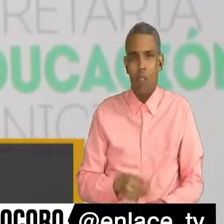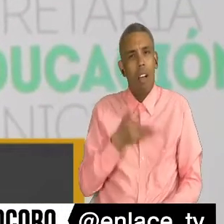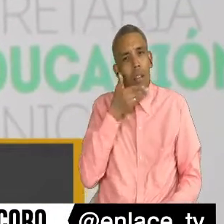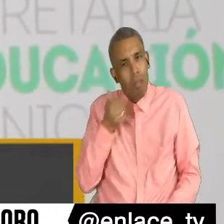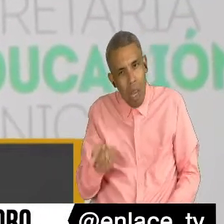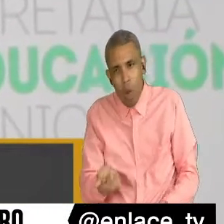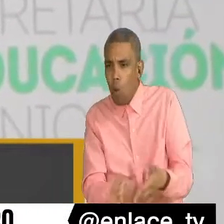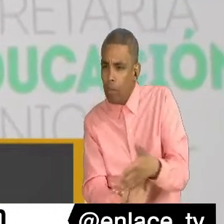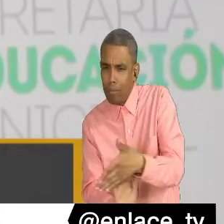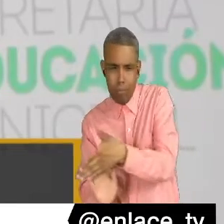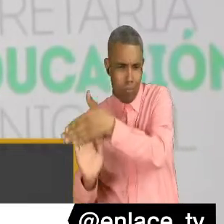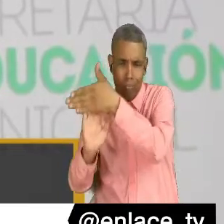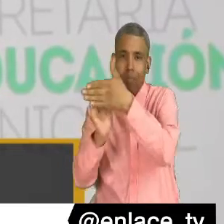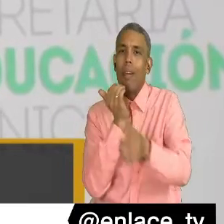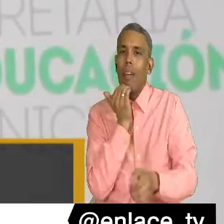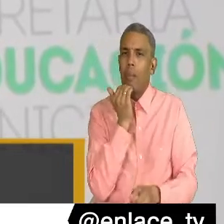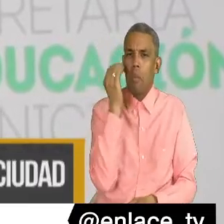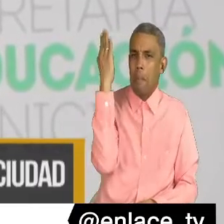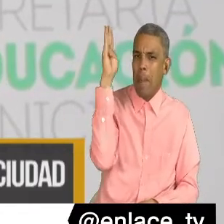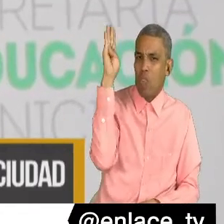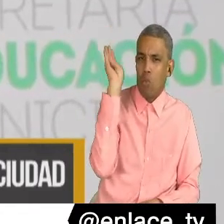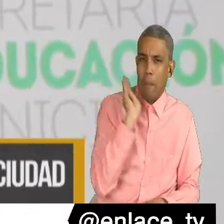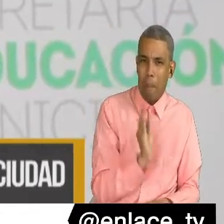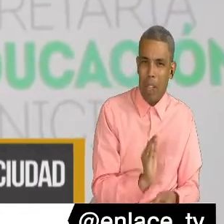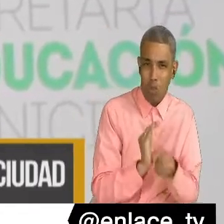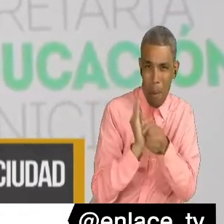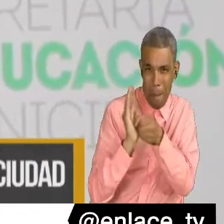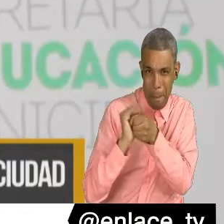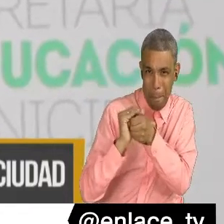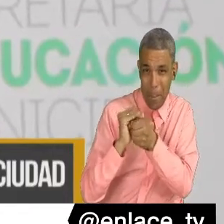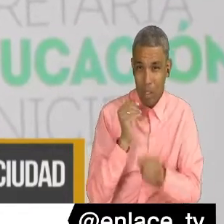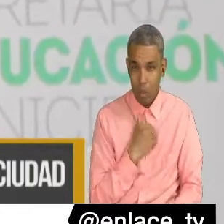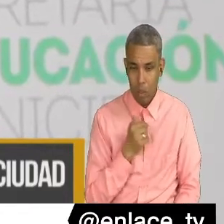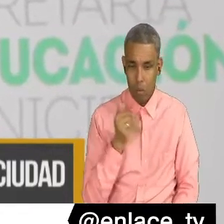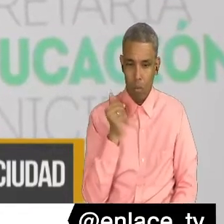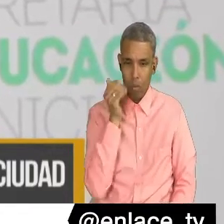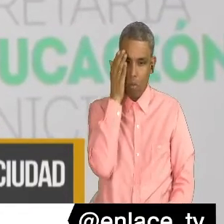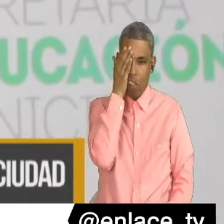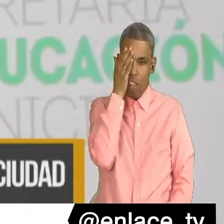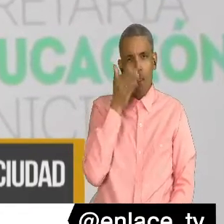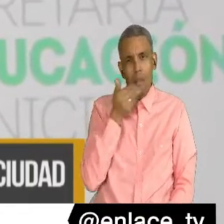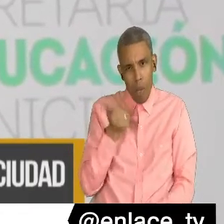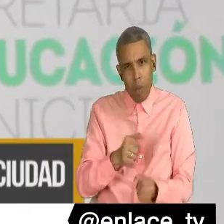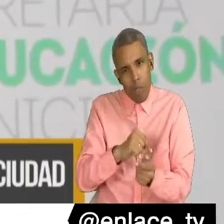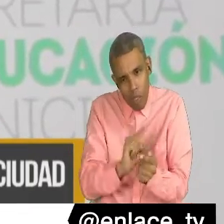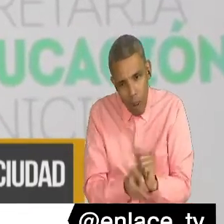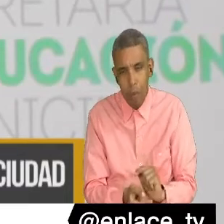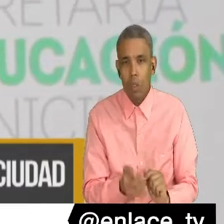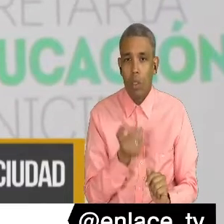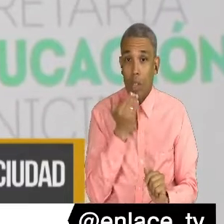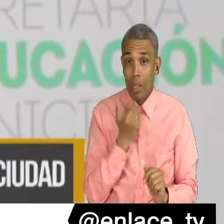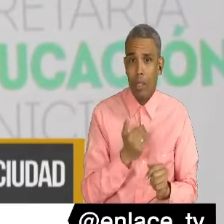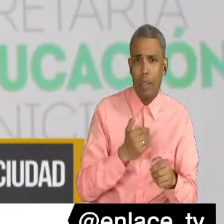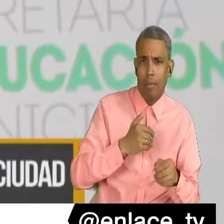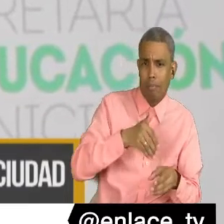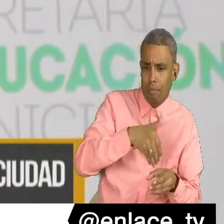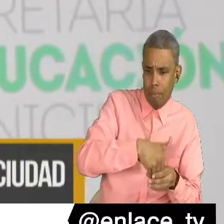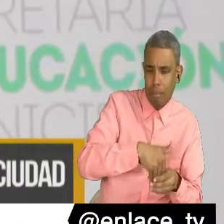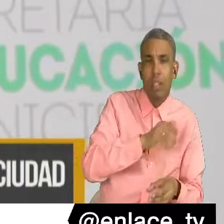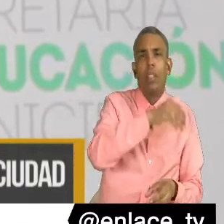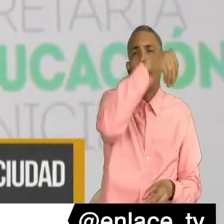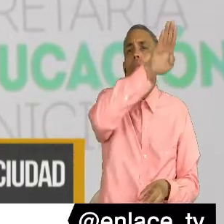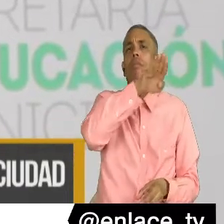las baterías sanitarias de las instituciones educativas. Primero, segundo, hacer la pintura y la adecuación de unos espacios físicos para